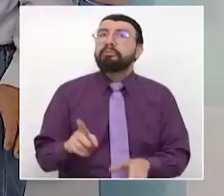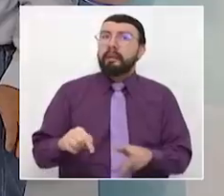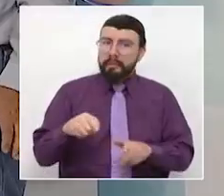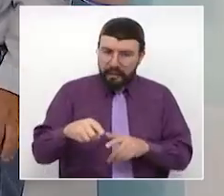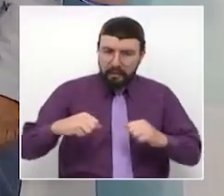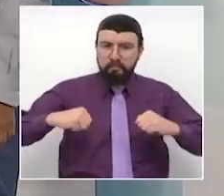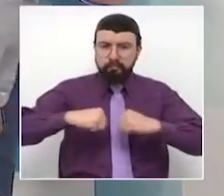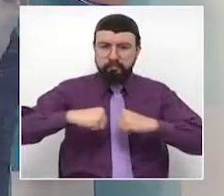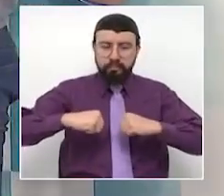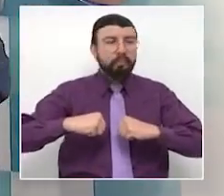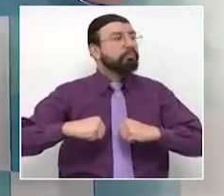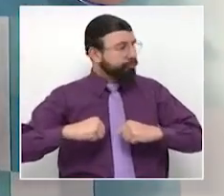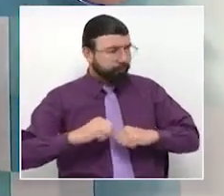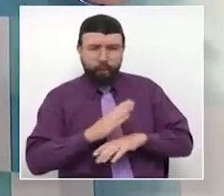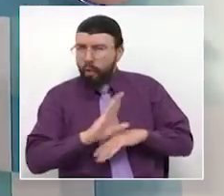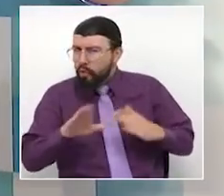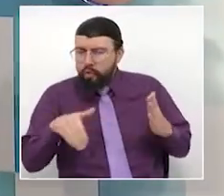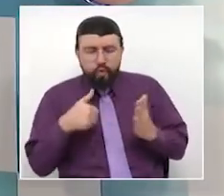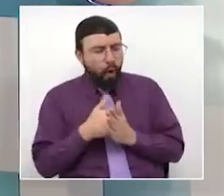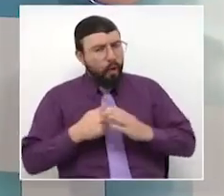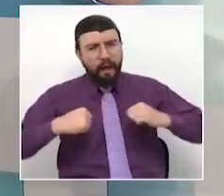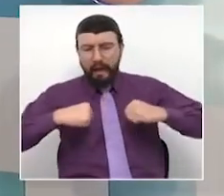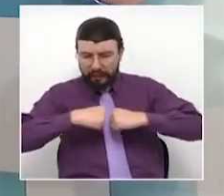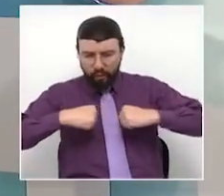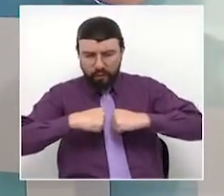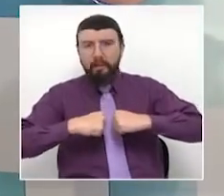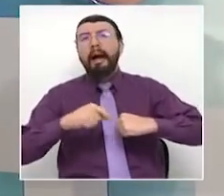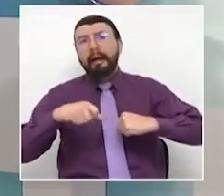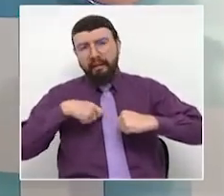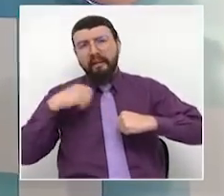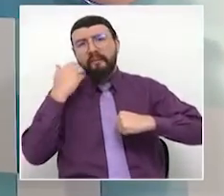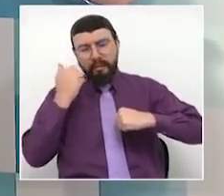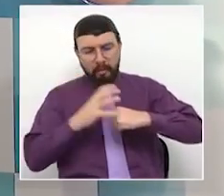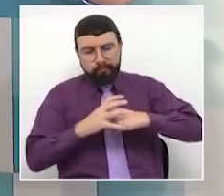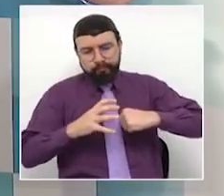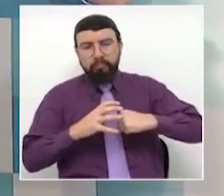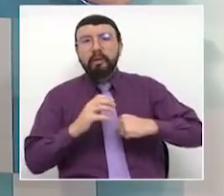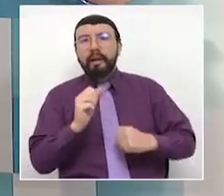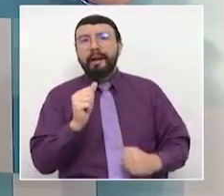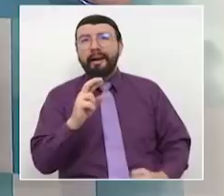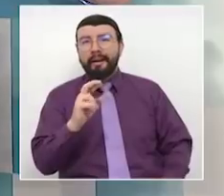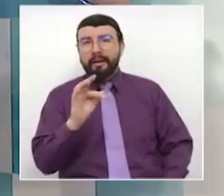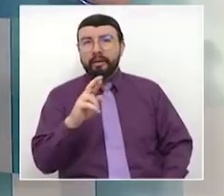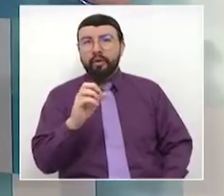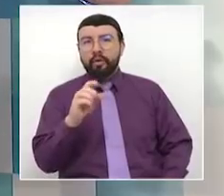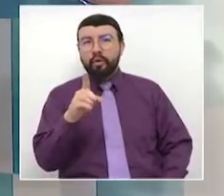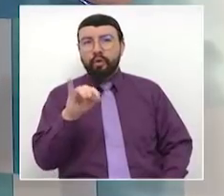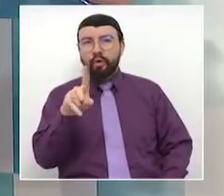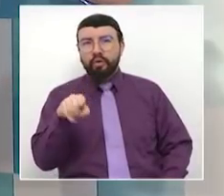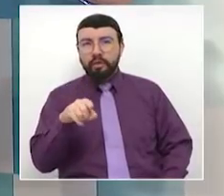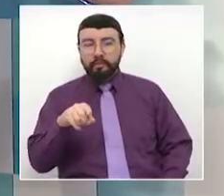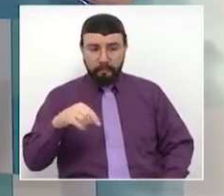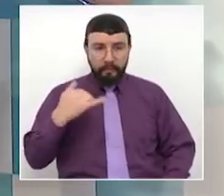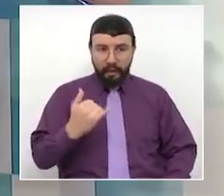esta radiografía. Toda articulación, donde se une un hueso con otro, debe